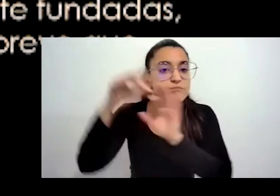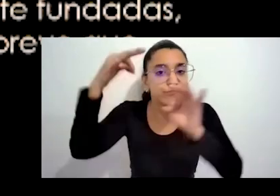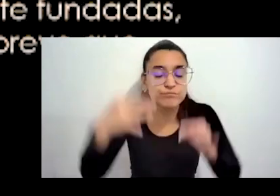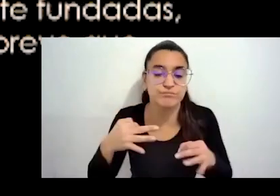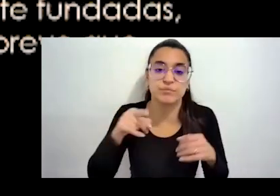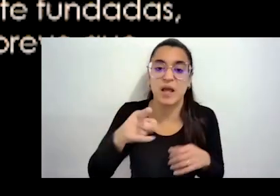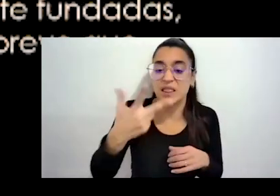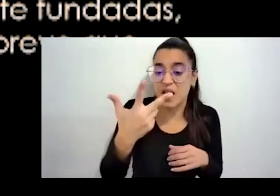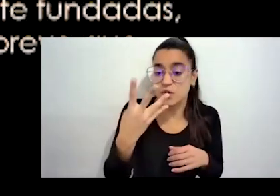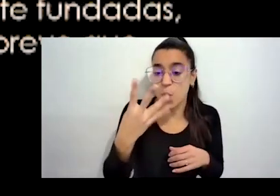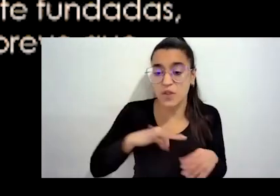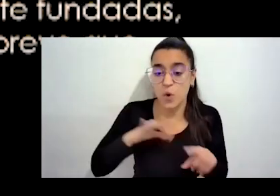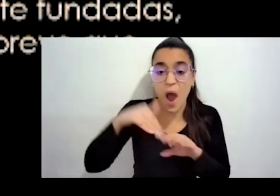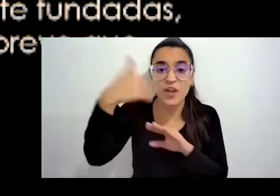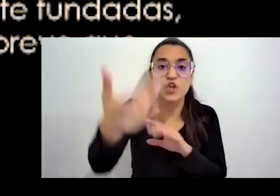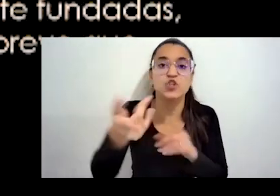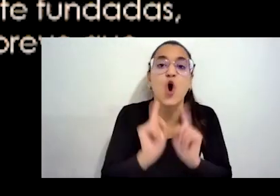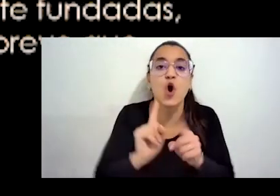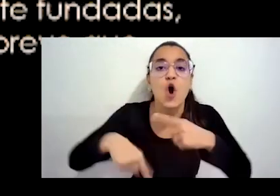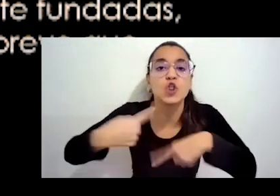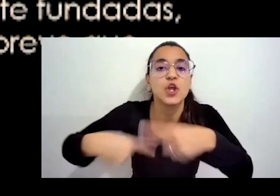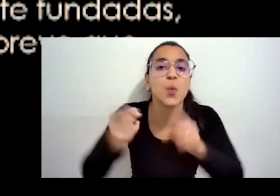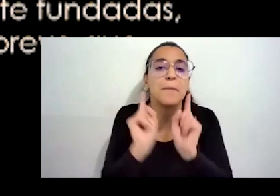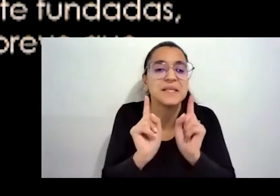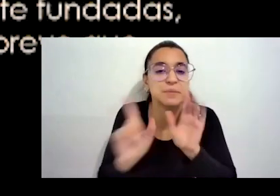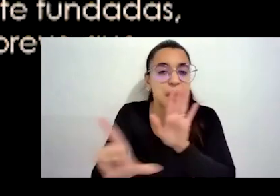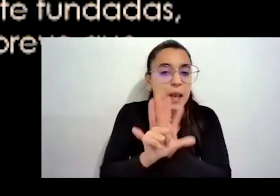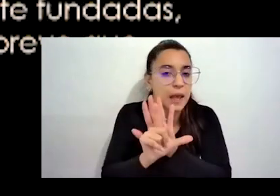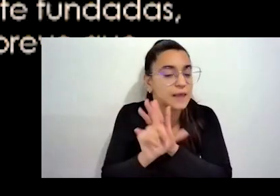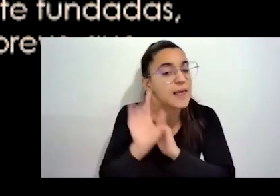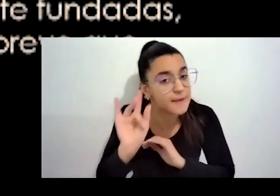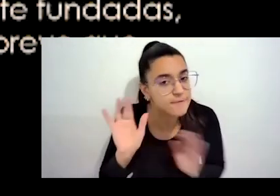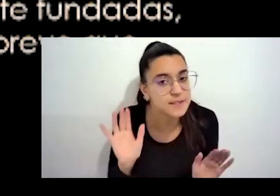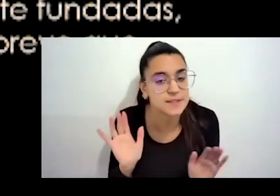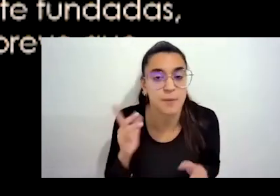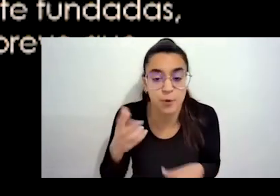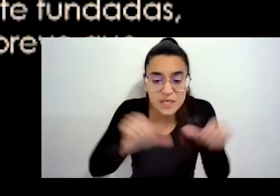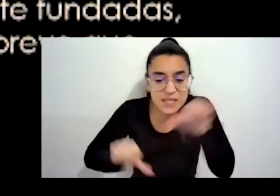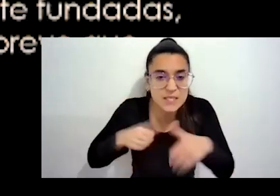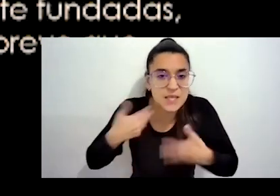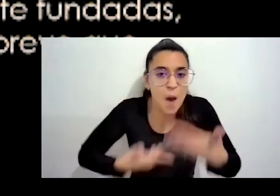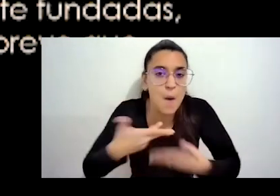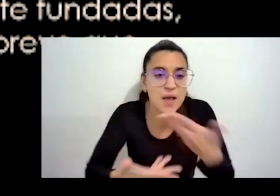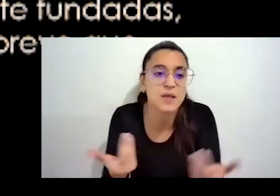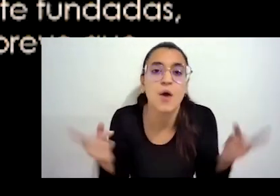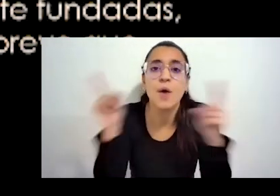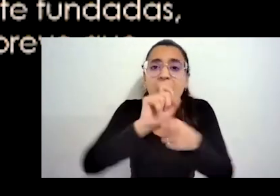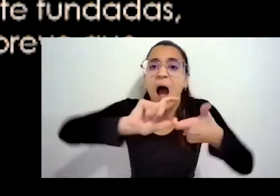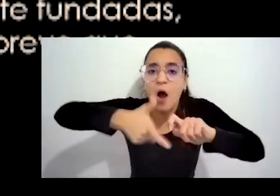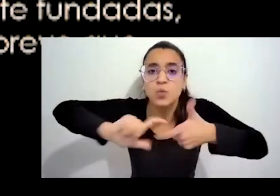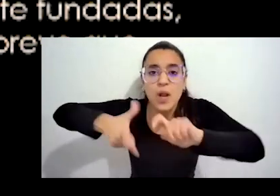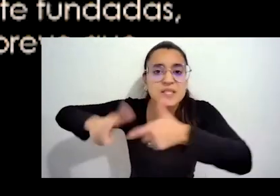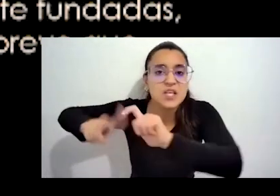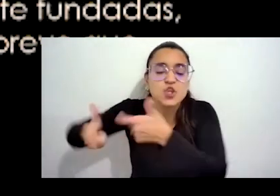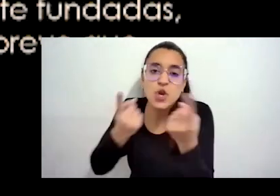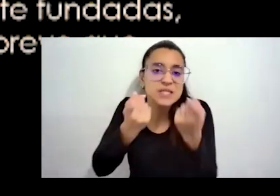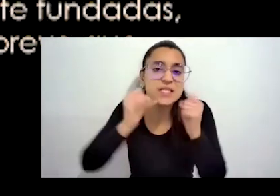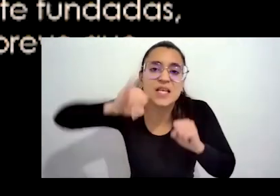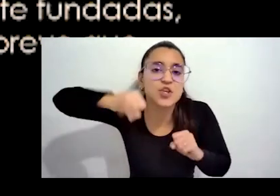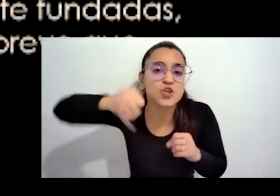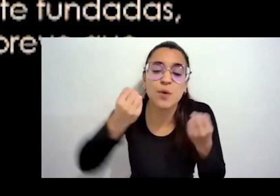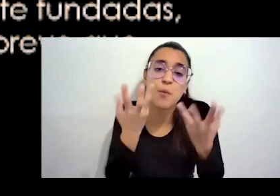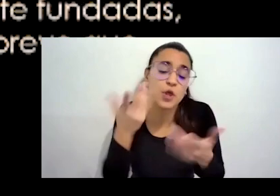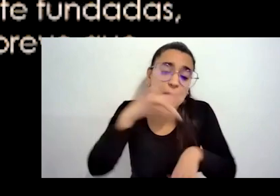4 años. ¿Se entiende? O sea, este tipo de leyes tienen el problema que necesitan actualización permanente. ¿Por qué? Porque la